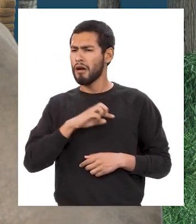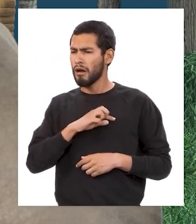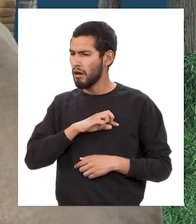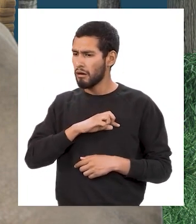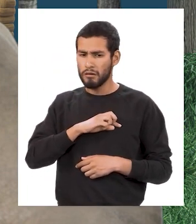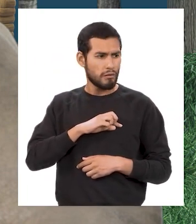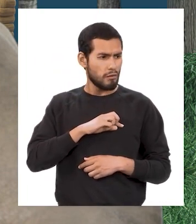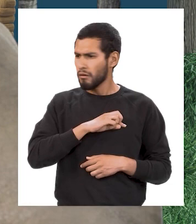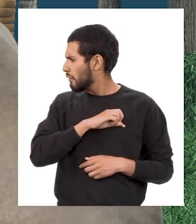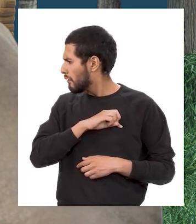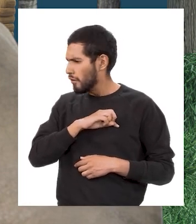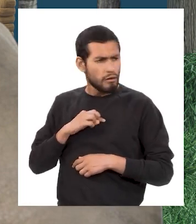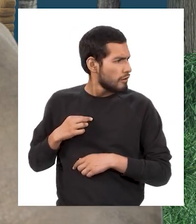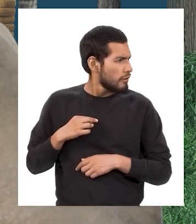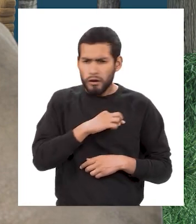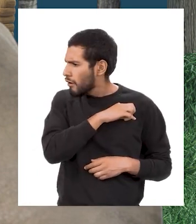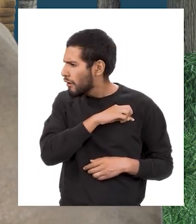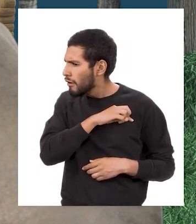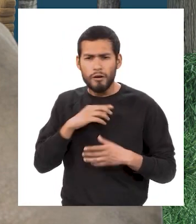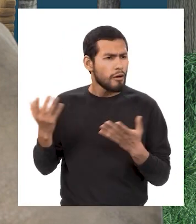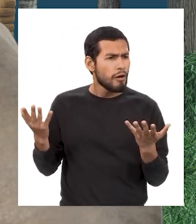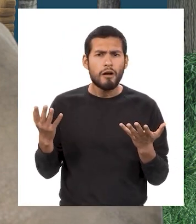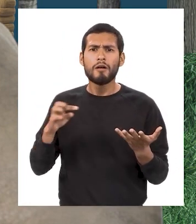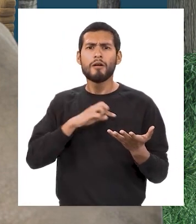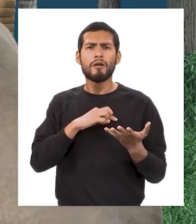razón. Déjame llamar a Passepartout.